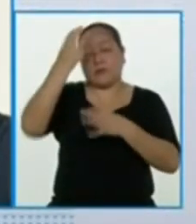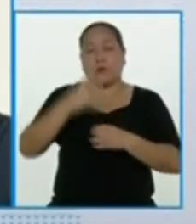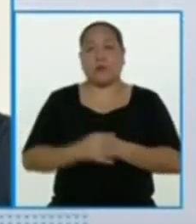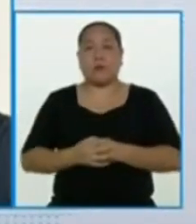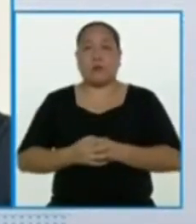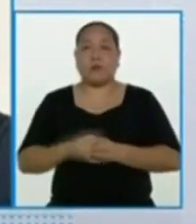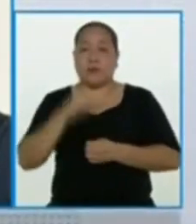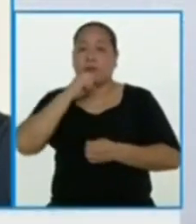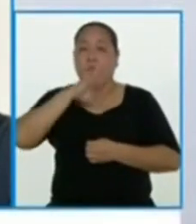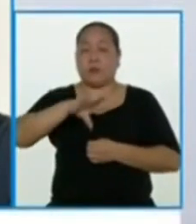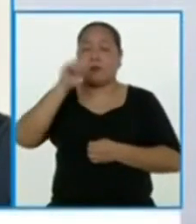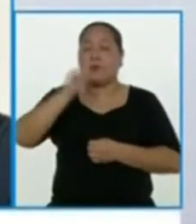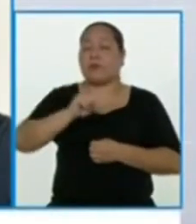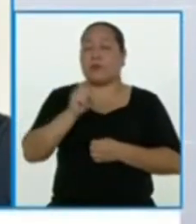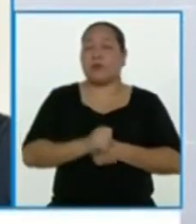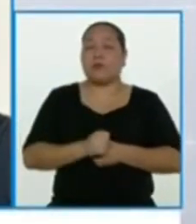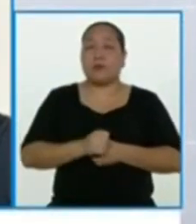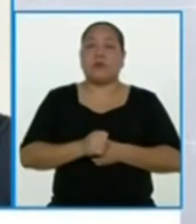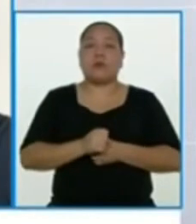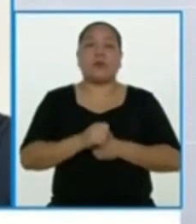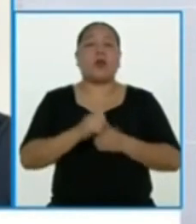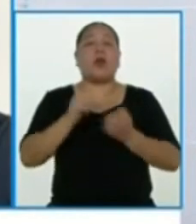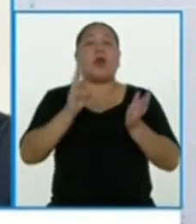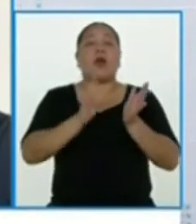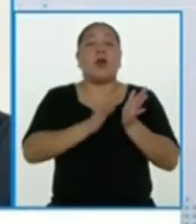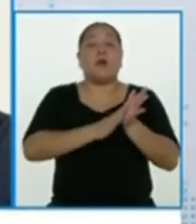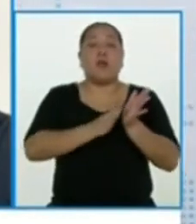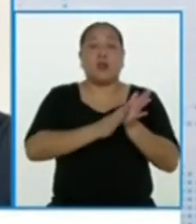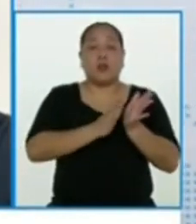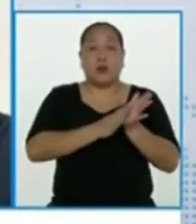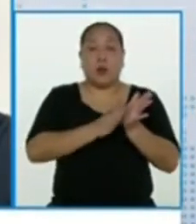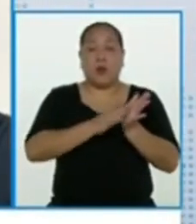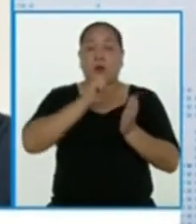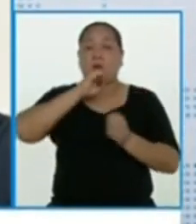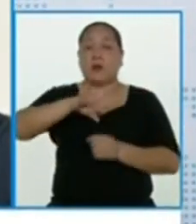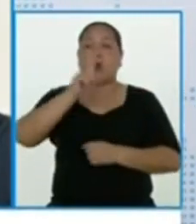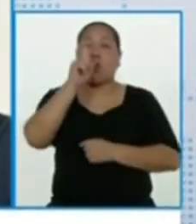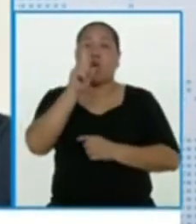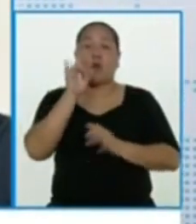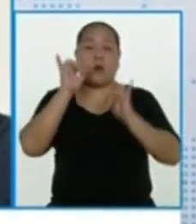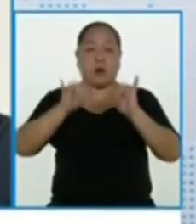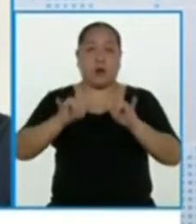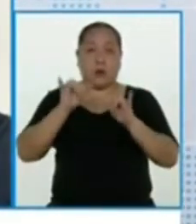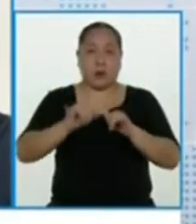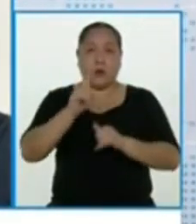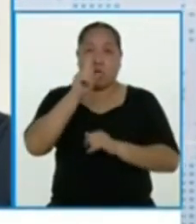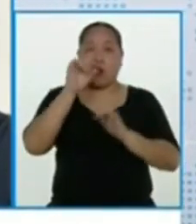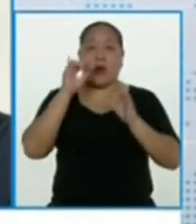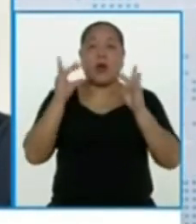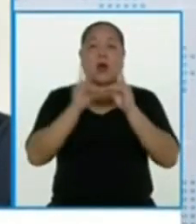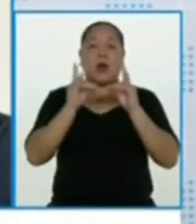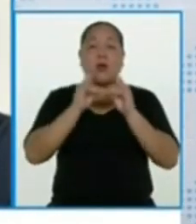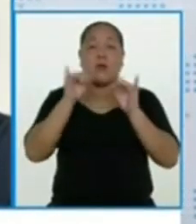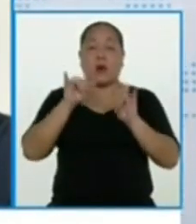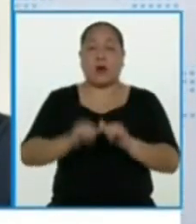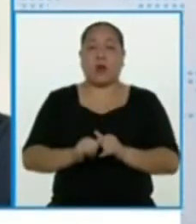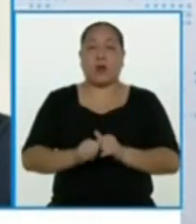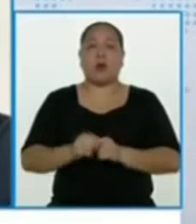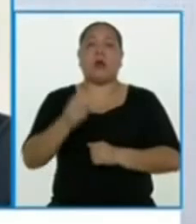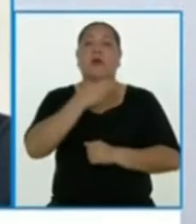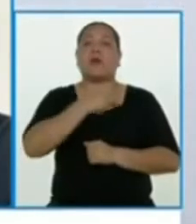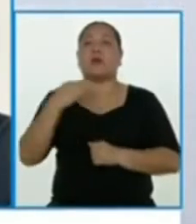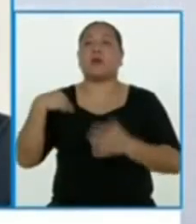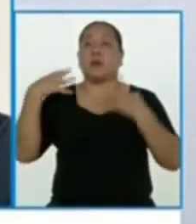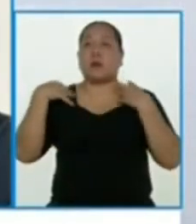información que confirma la Defensoría del Pueblo. Una cama UCI en Lima y Callao, que corresponde al Ministerio de Salud, ya